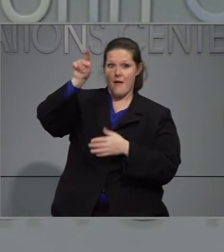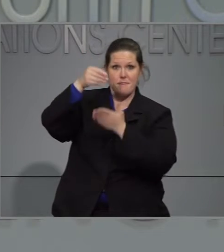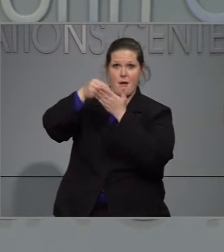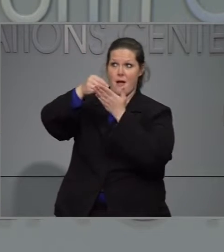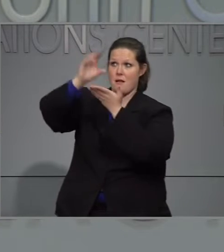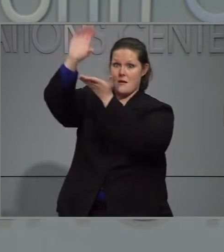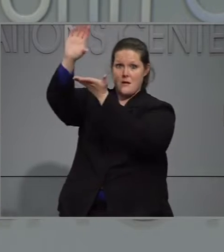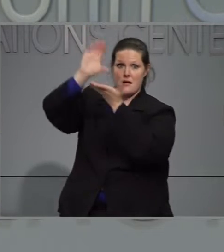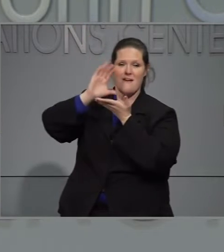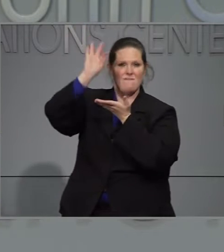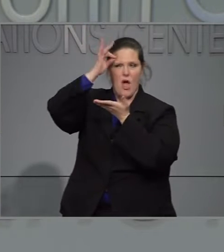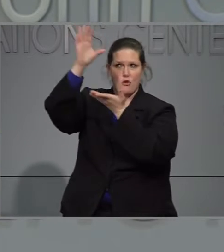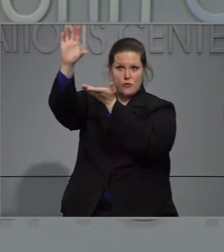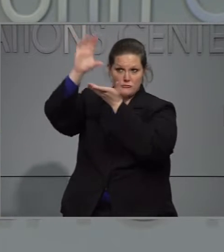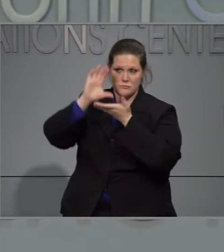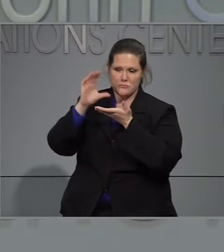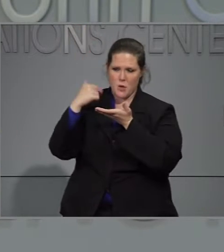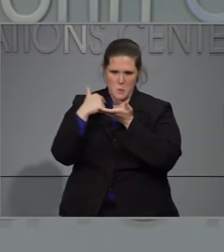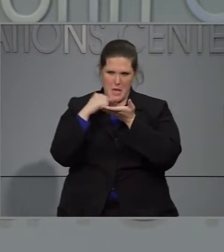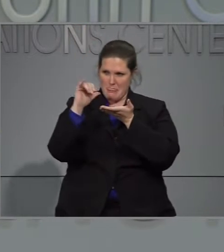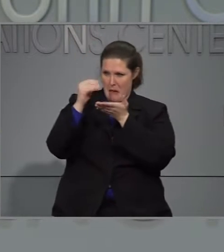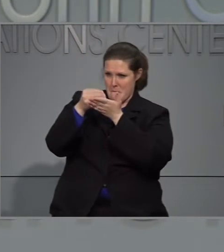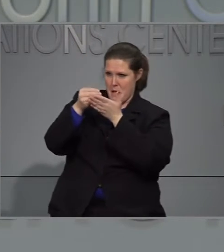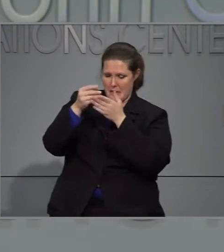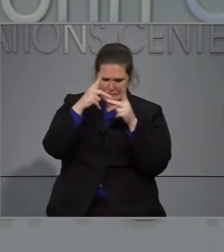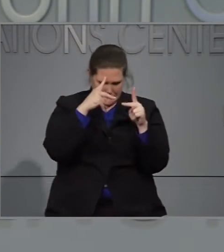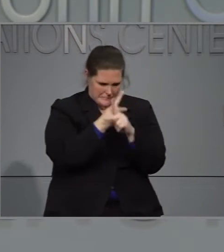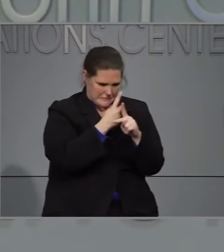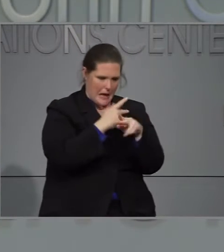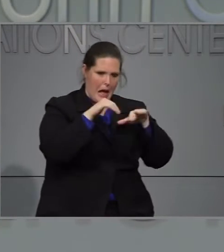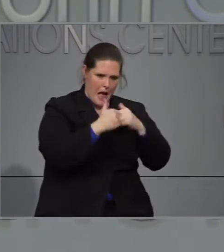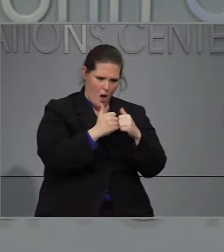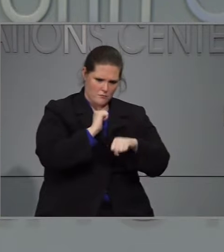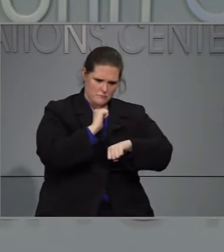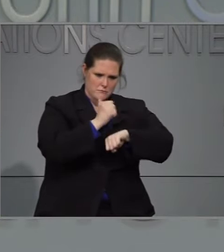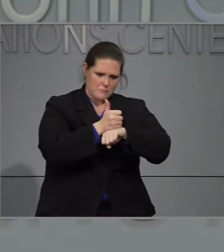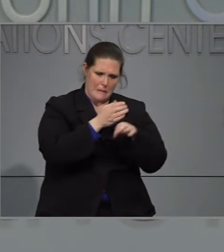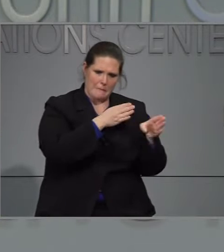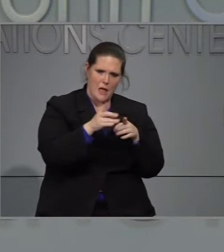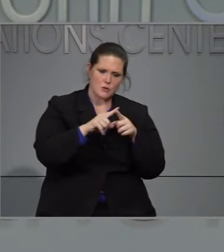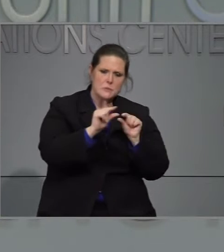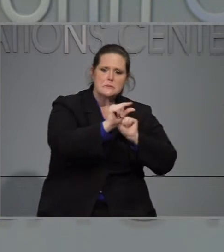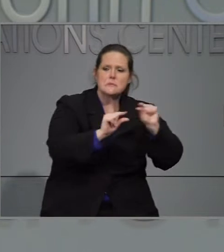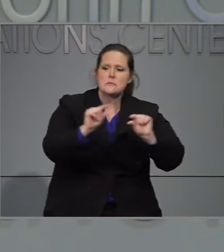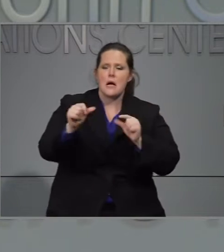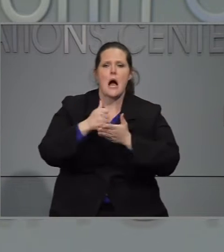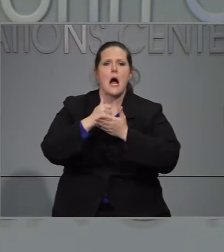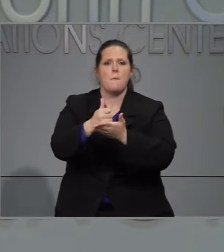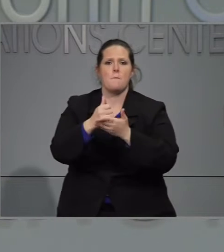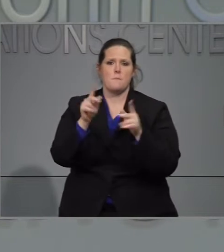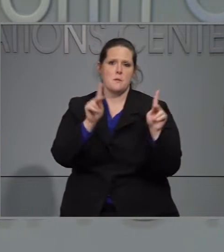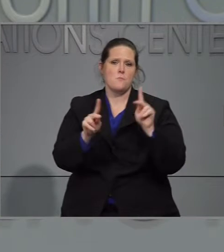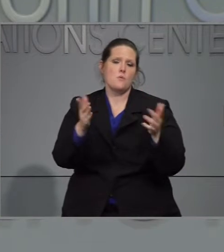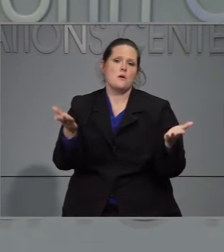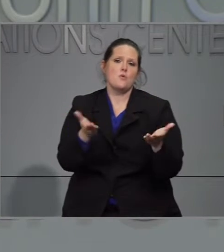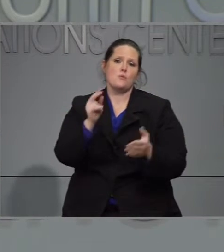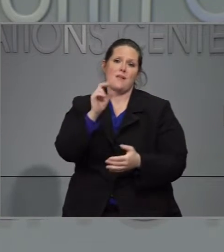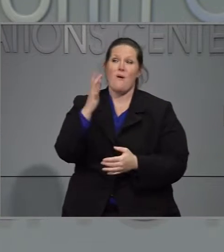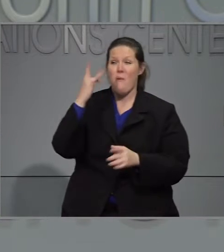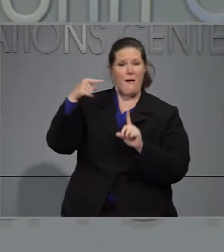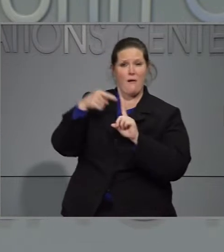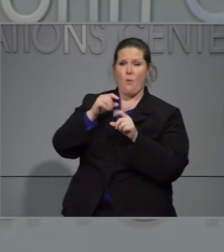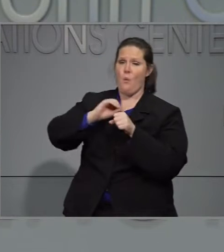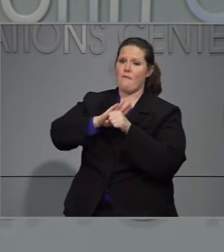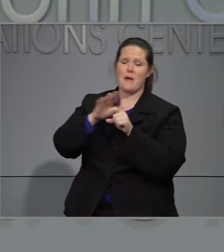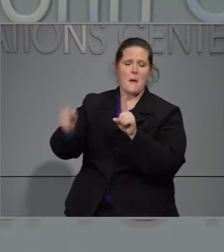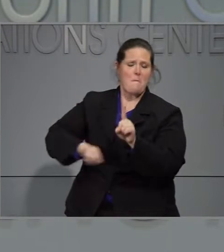Act. Y pronto lo vamos a anunciar. COVID-19 ha sido muy difícil para familias en todo el estado, pero no será